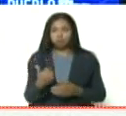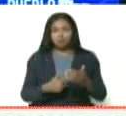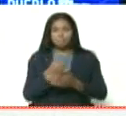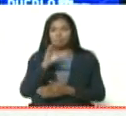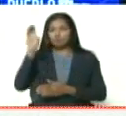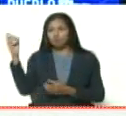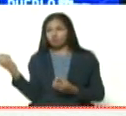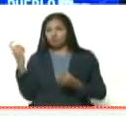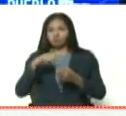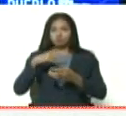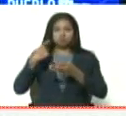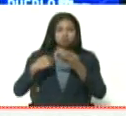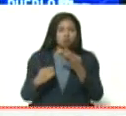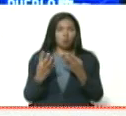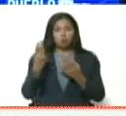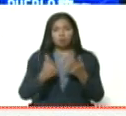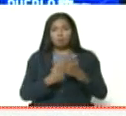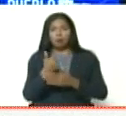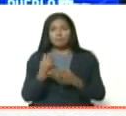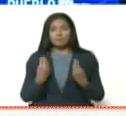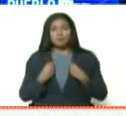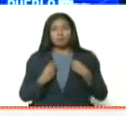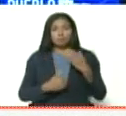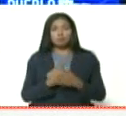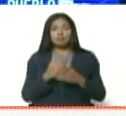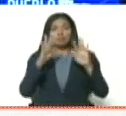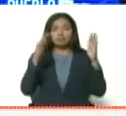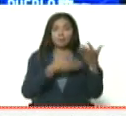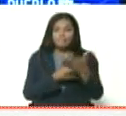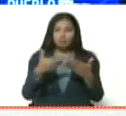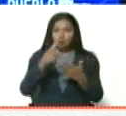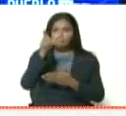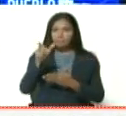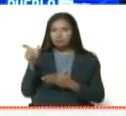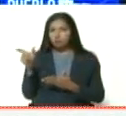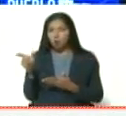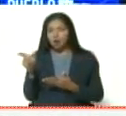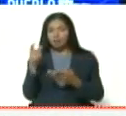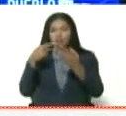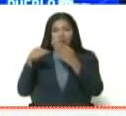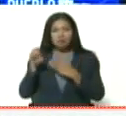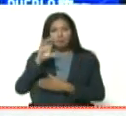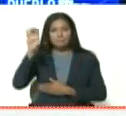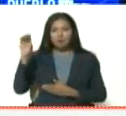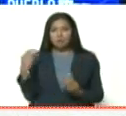podemos echar cuenta, aquí en Venezuela tenemos más de 10 millones.